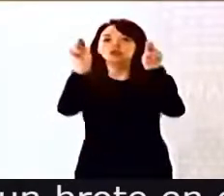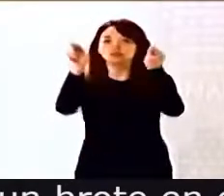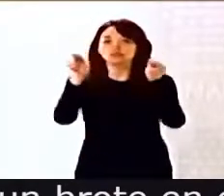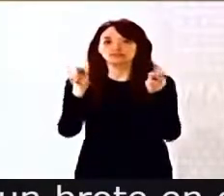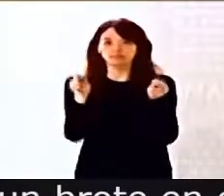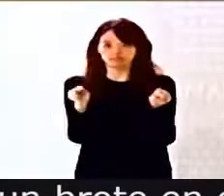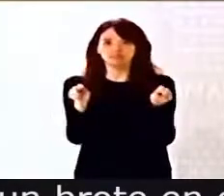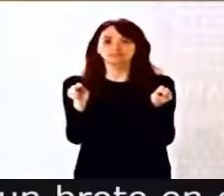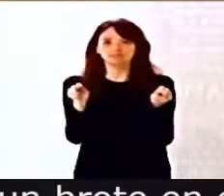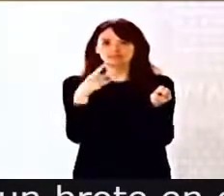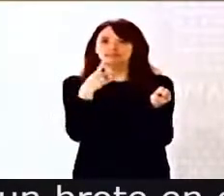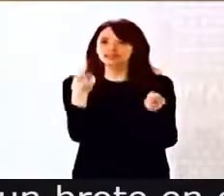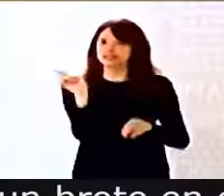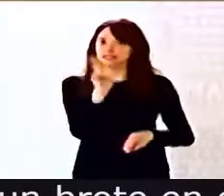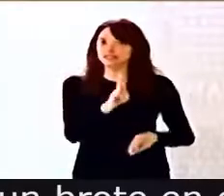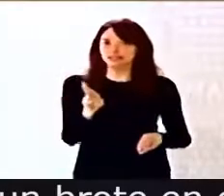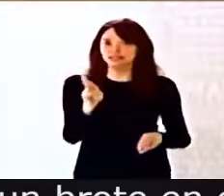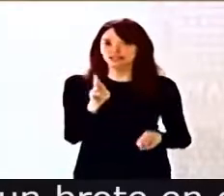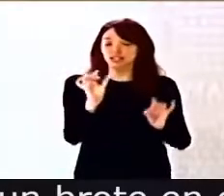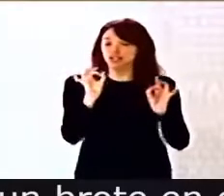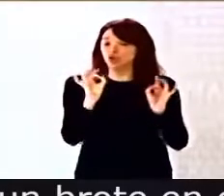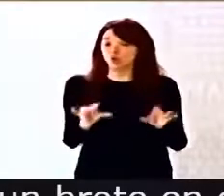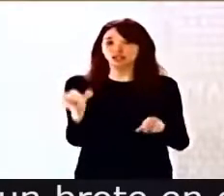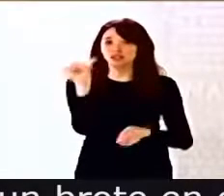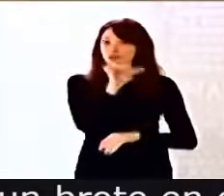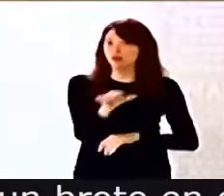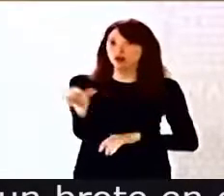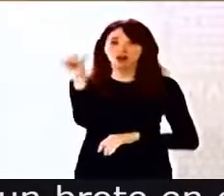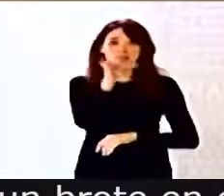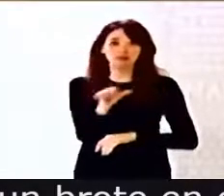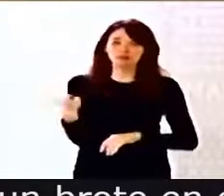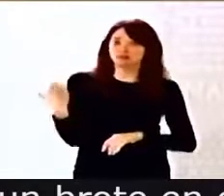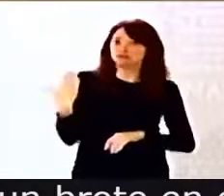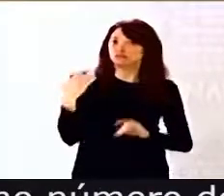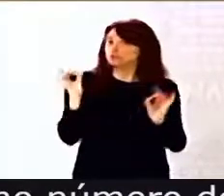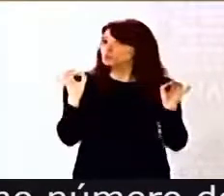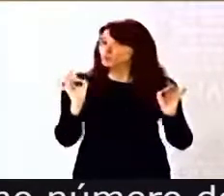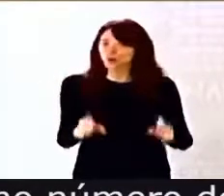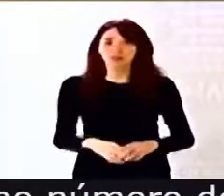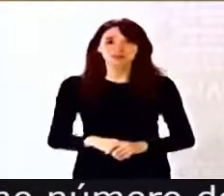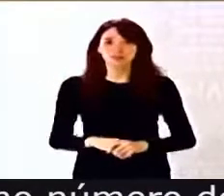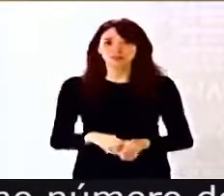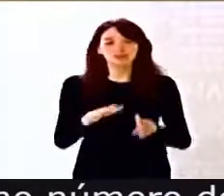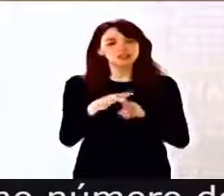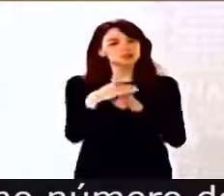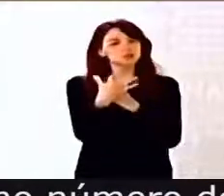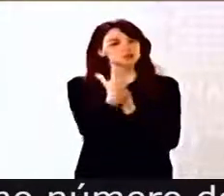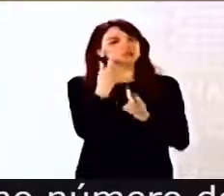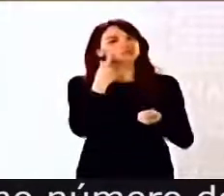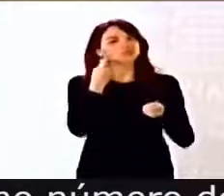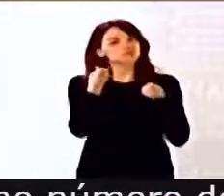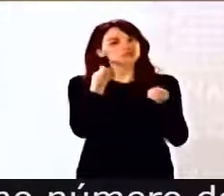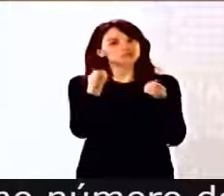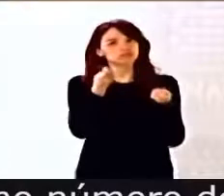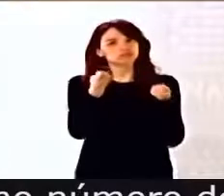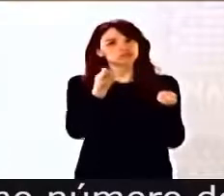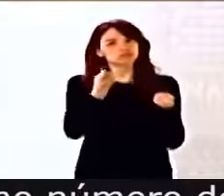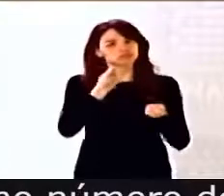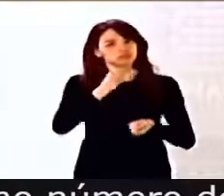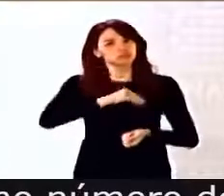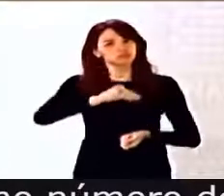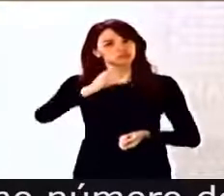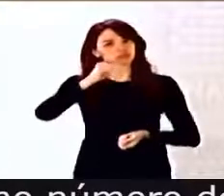insisto, el mismo número desde hace varias semanas. Tenemos una situación muy controlada en el ámbito de las